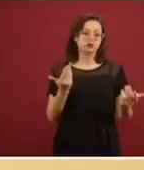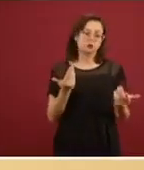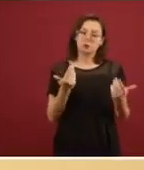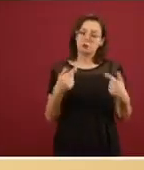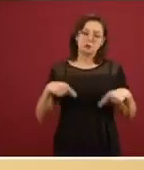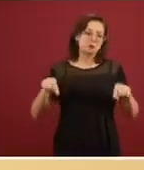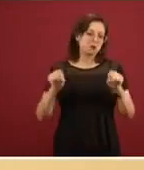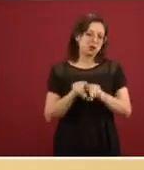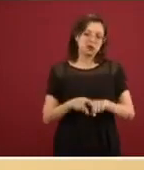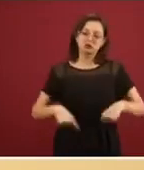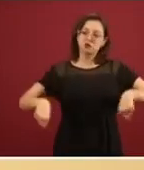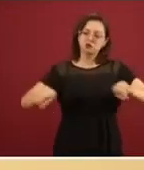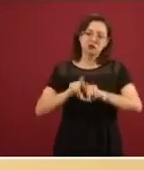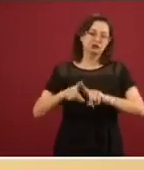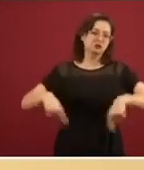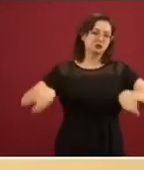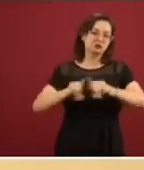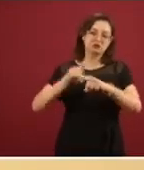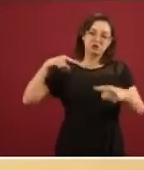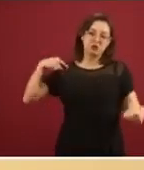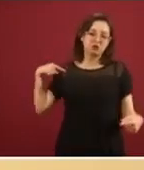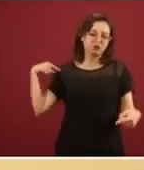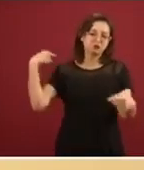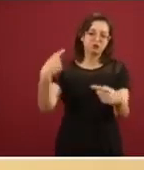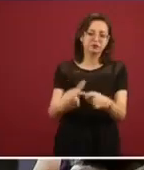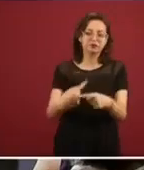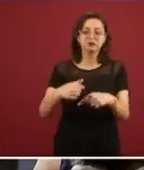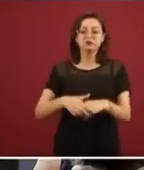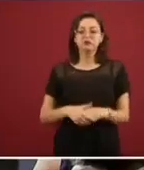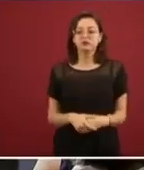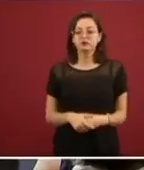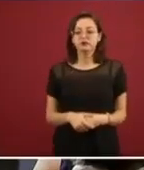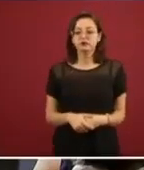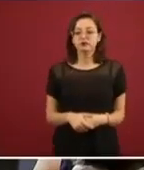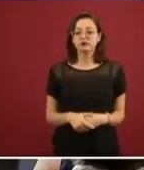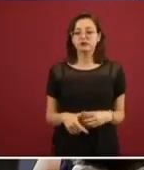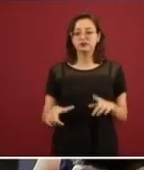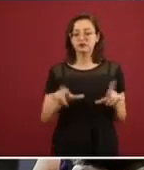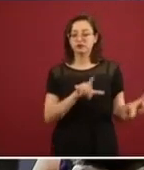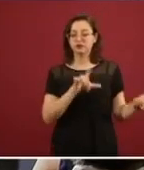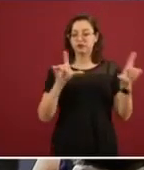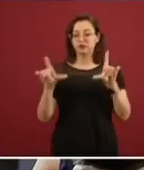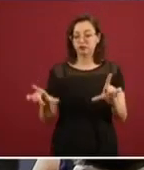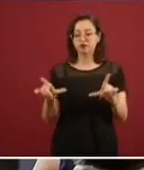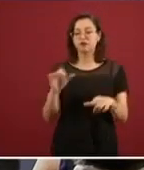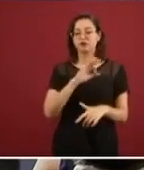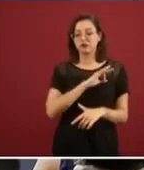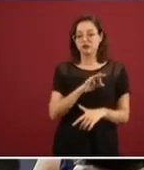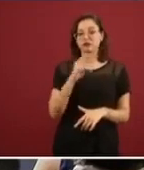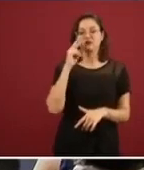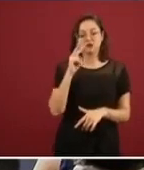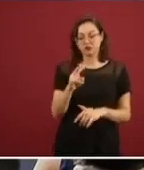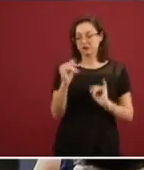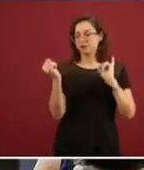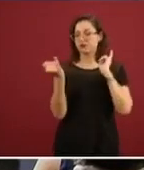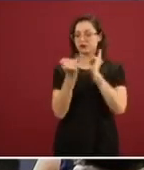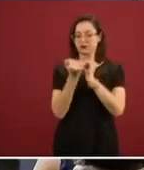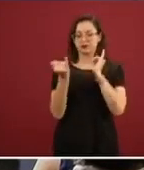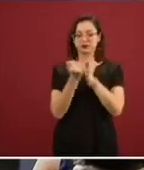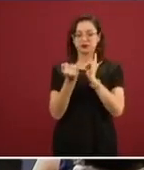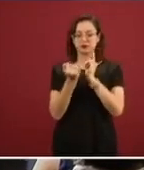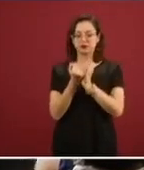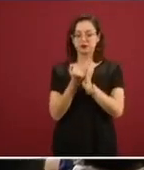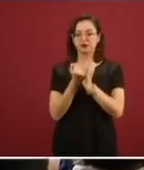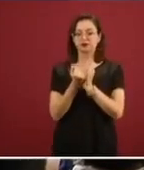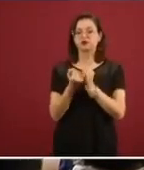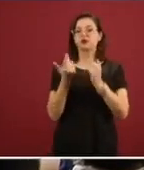mantenido muy estables en los últimos días. En la siguiente diapositiva podemos ver también en el marco